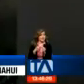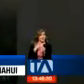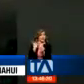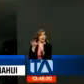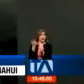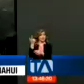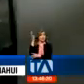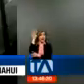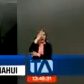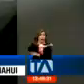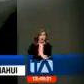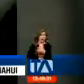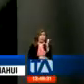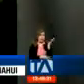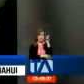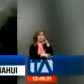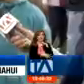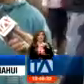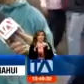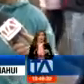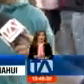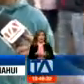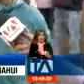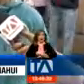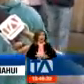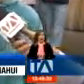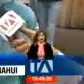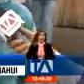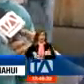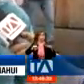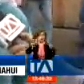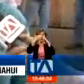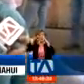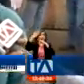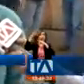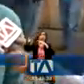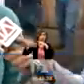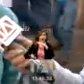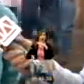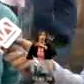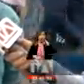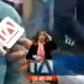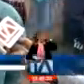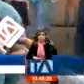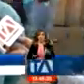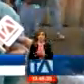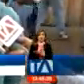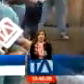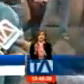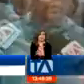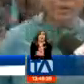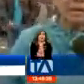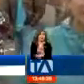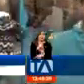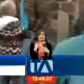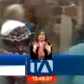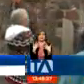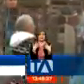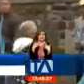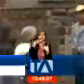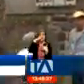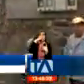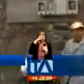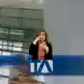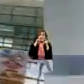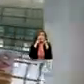se caían y las calles estaban inundadas. Todo el barrio casi se puso, pero terriblemente asustado. Habían niños